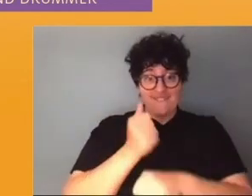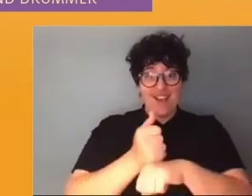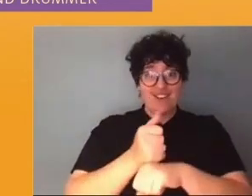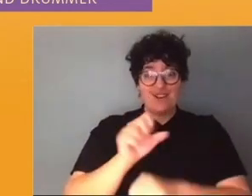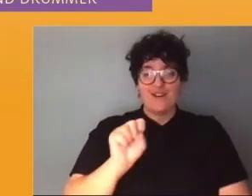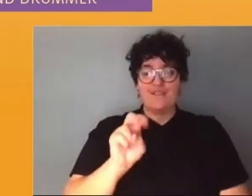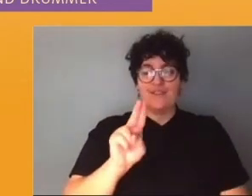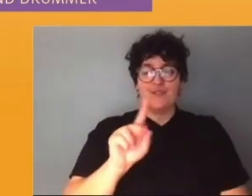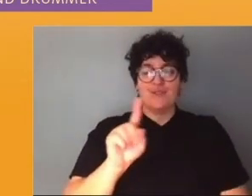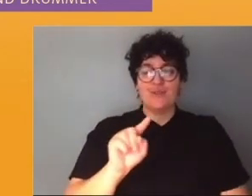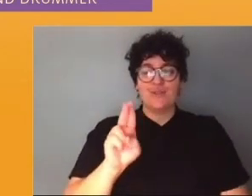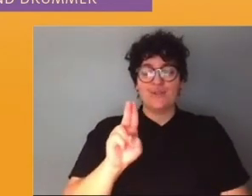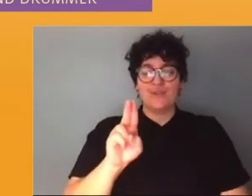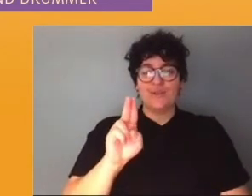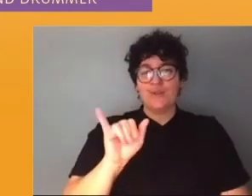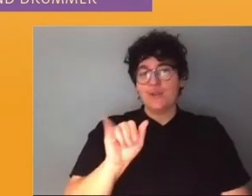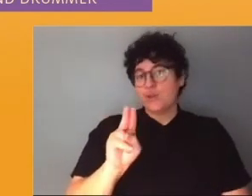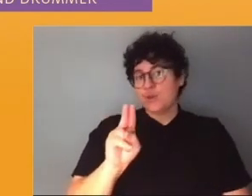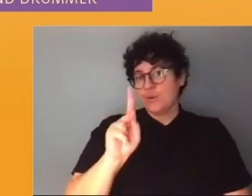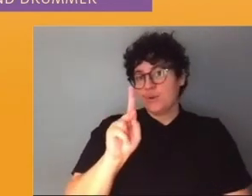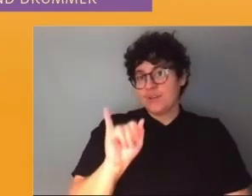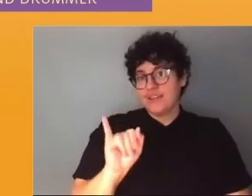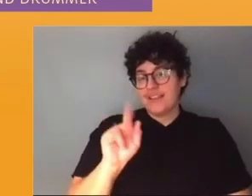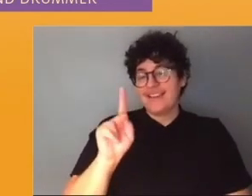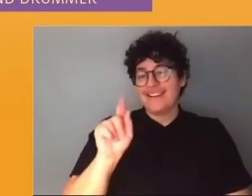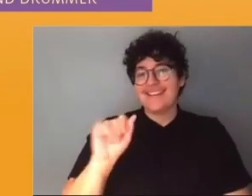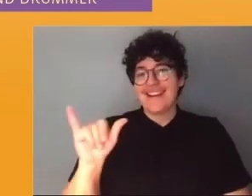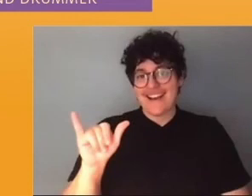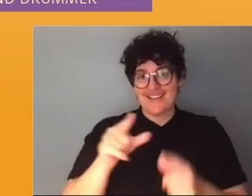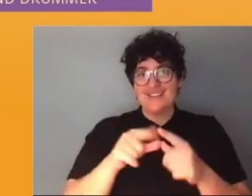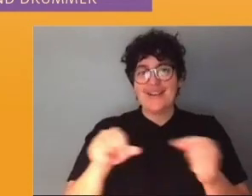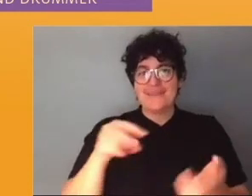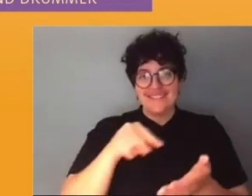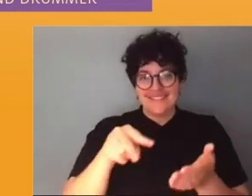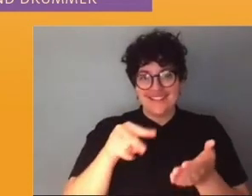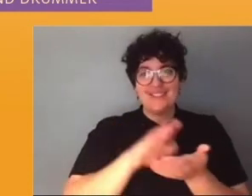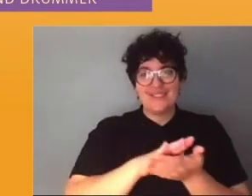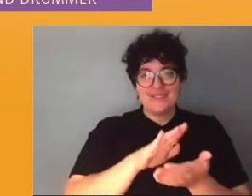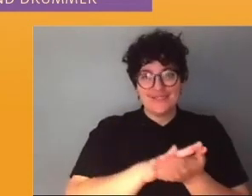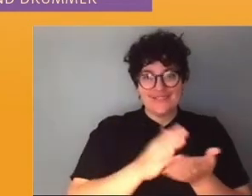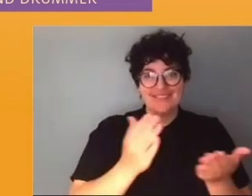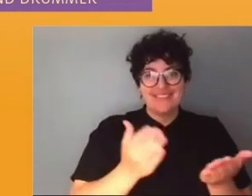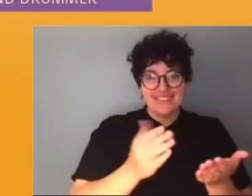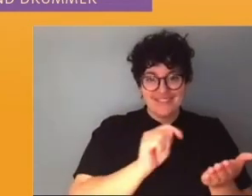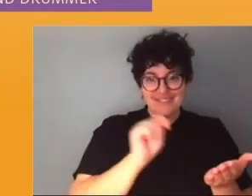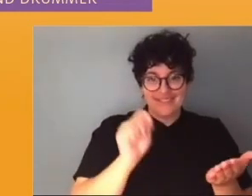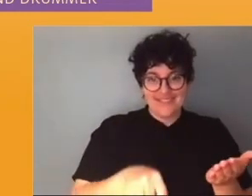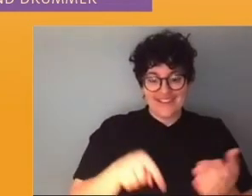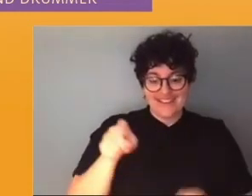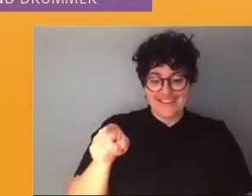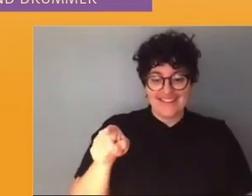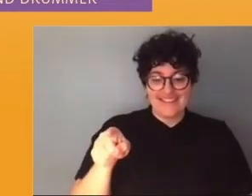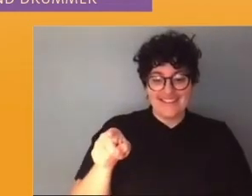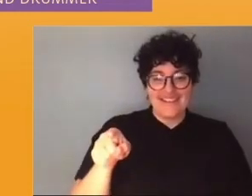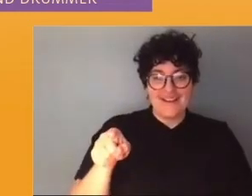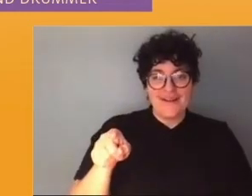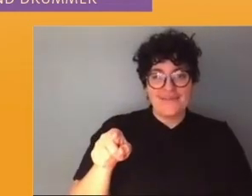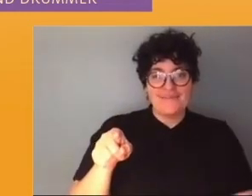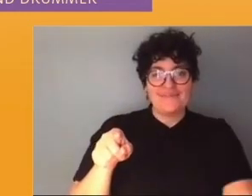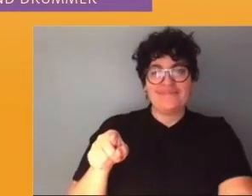Mari, fundadora de la Escuela de Danza en Tucson, y Naina, fundadora de